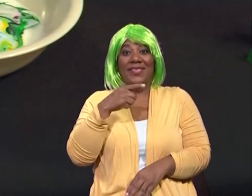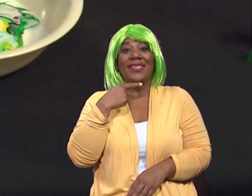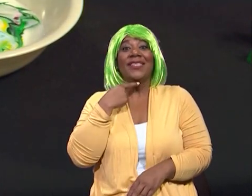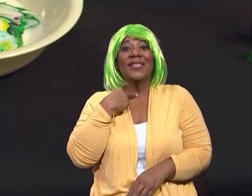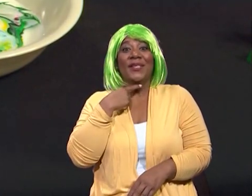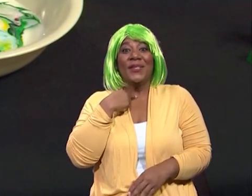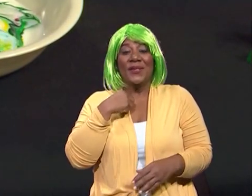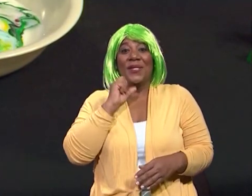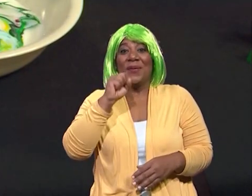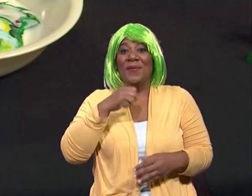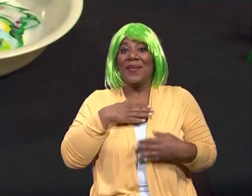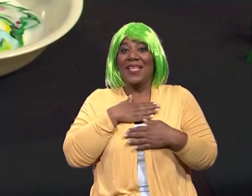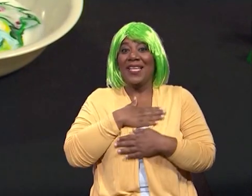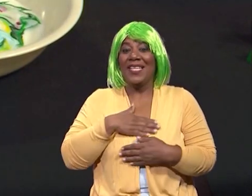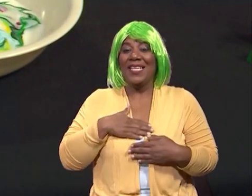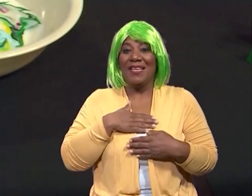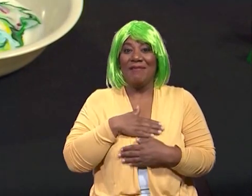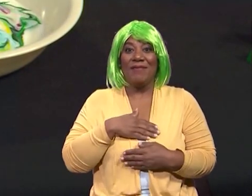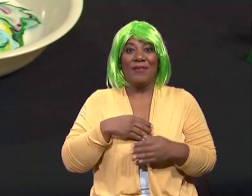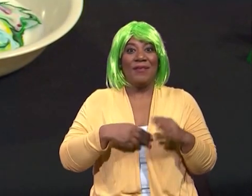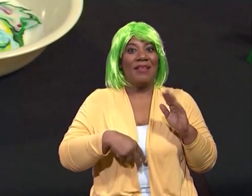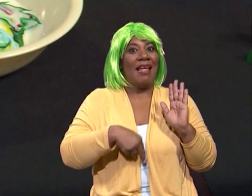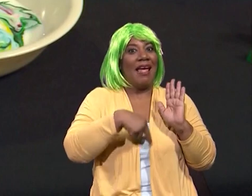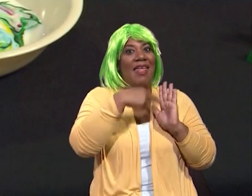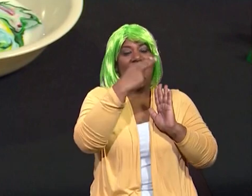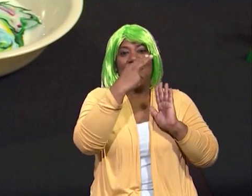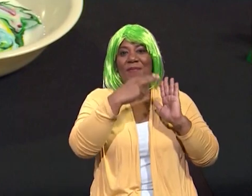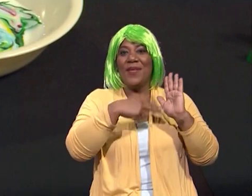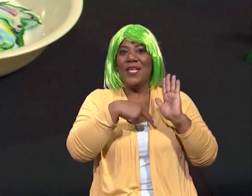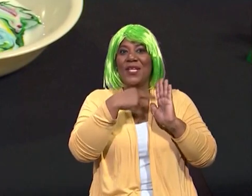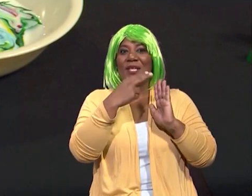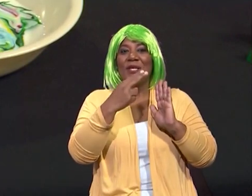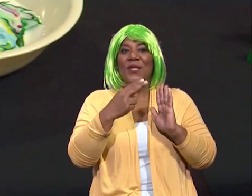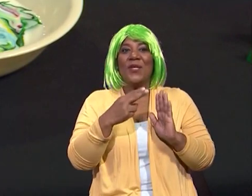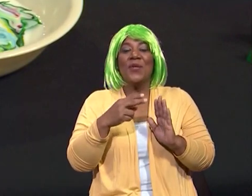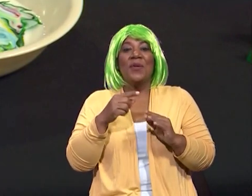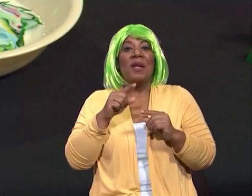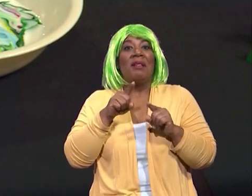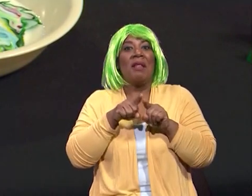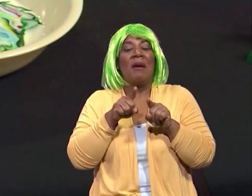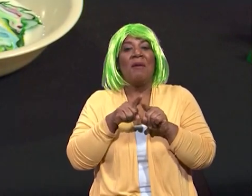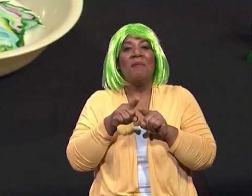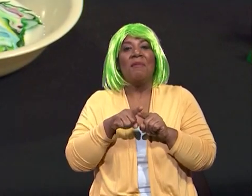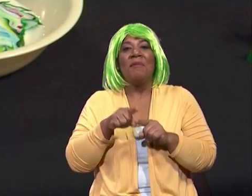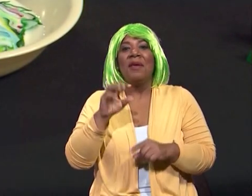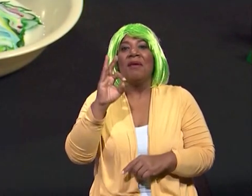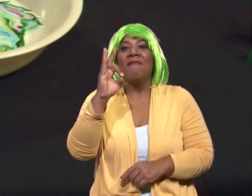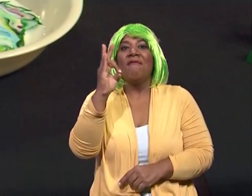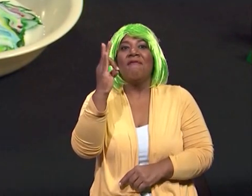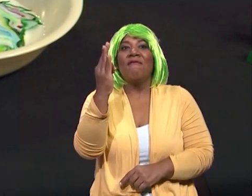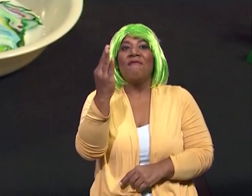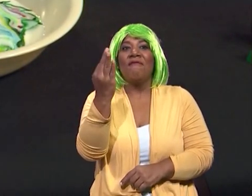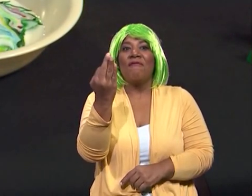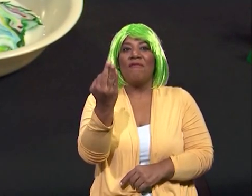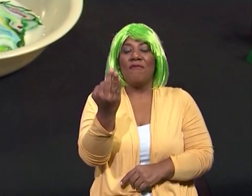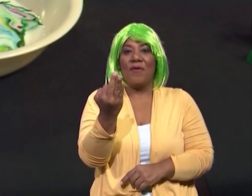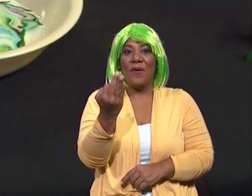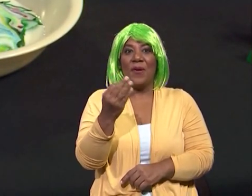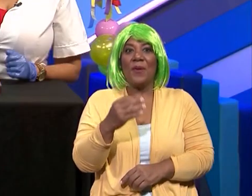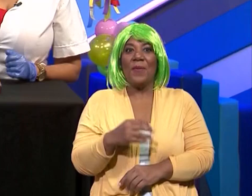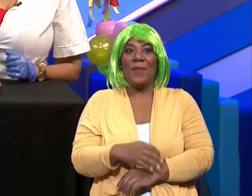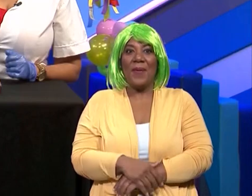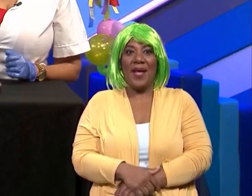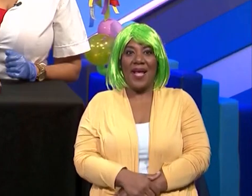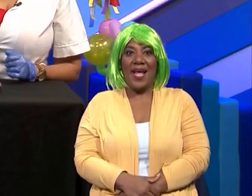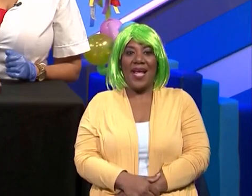Podemos trabajar la parte de arte aquí. Exacto. Cuántas formas, figuras geométricas se pueden desarrollar. La parte de percepción,